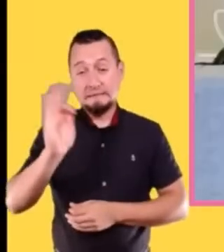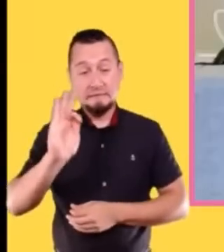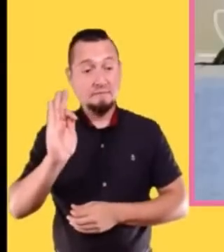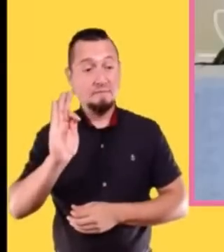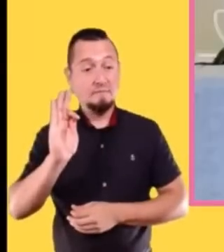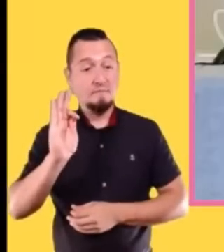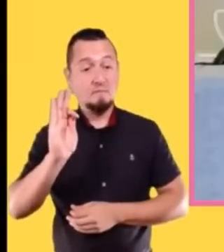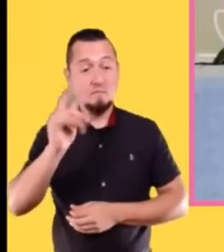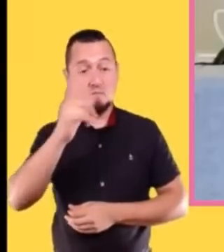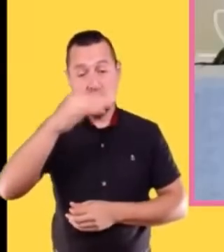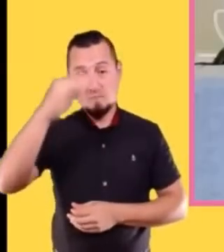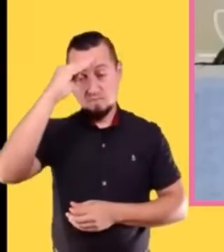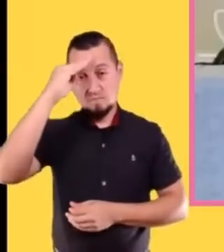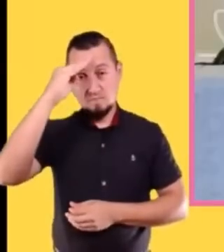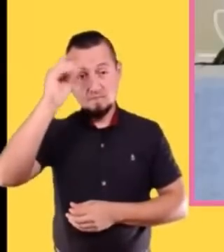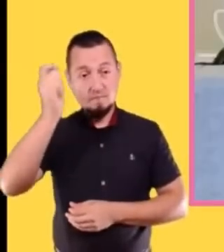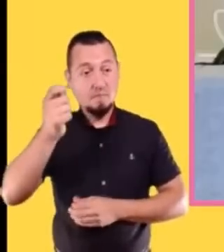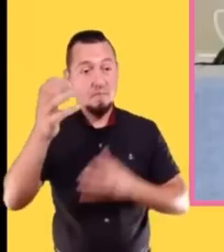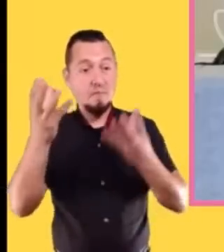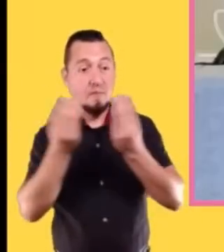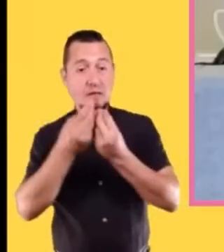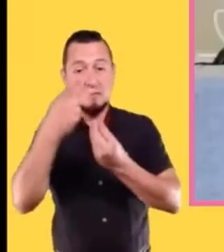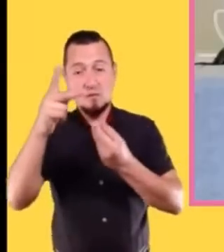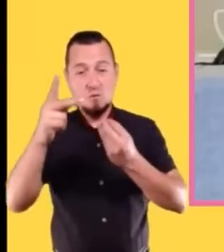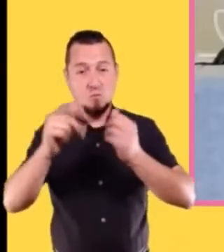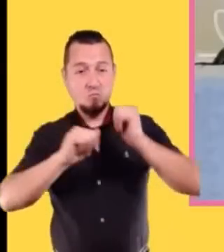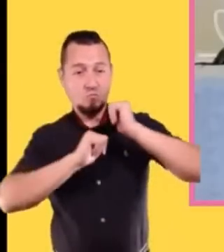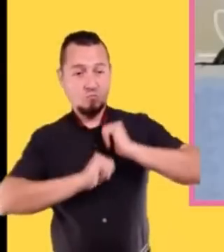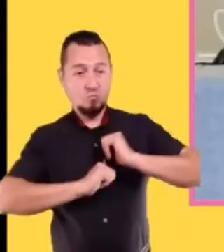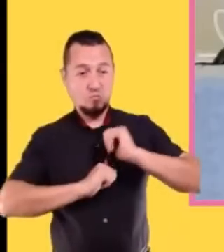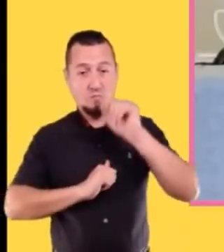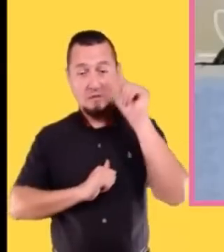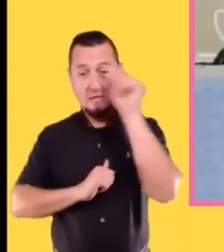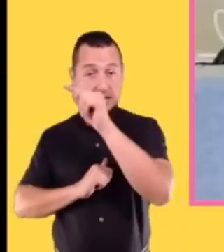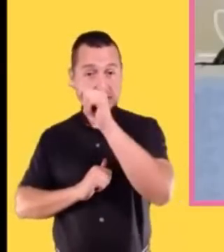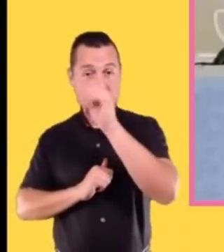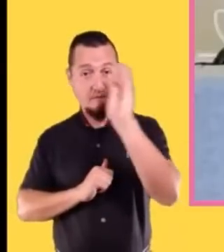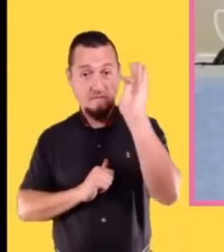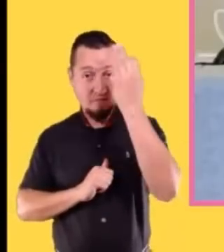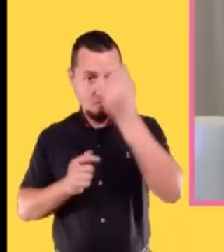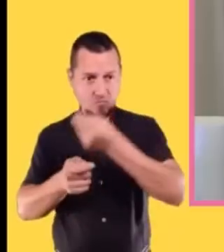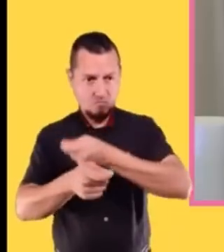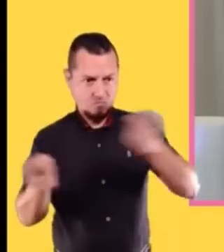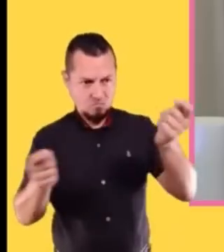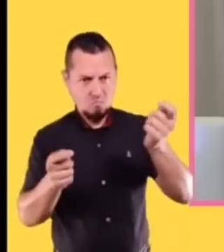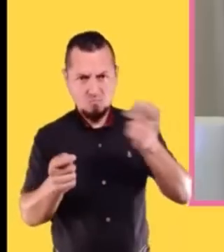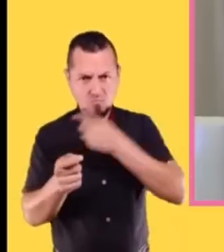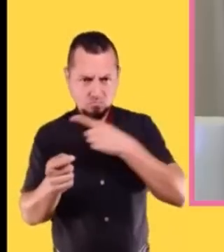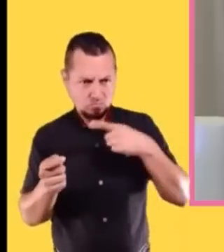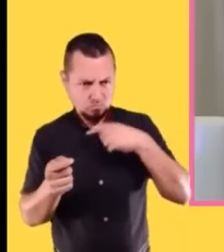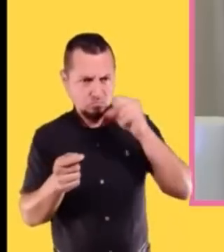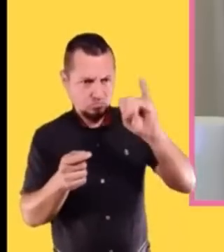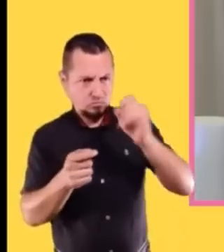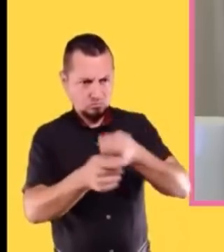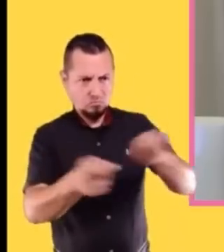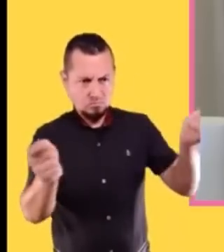resolución de la instancia judicial que tiene que resolver esto es que hay que distribuir los libros de texto, tenemos que distribuirlos. Y